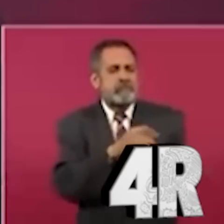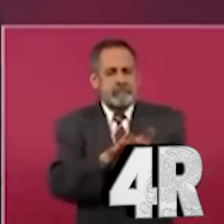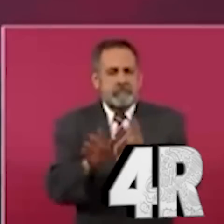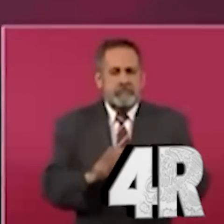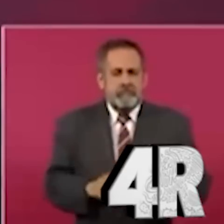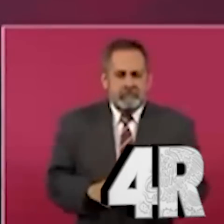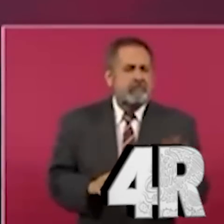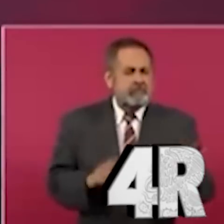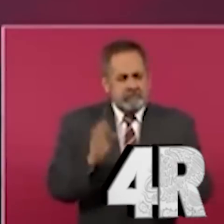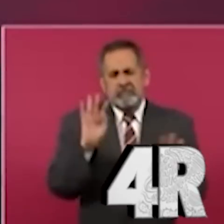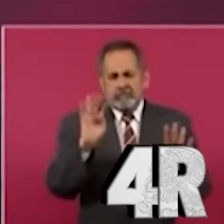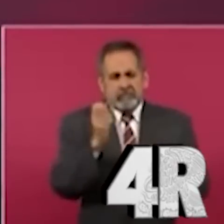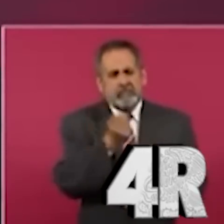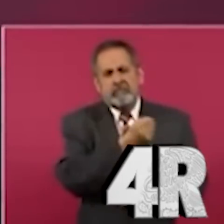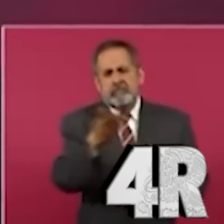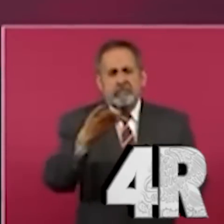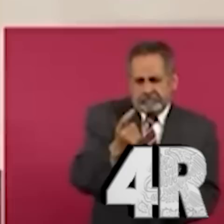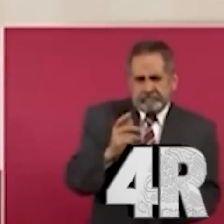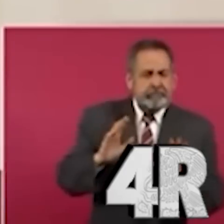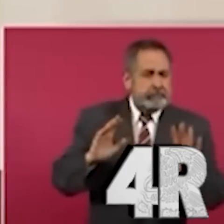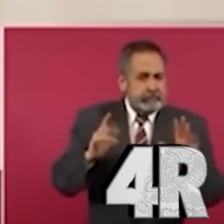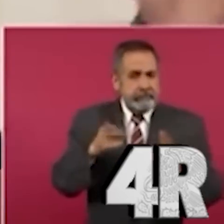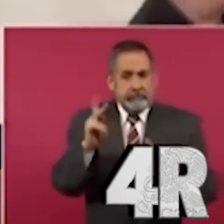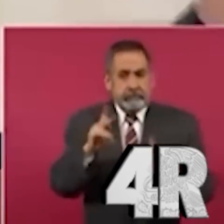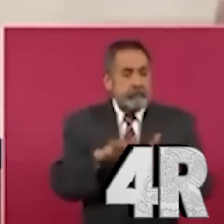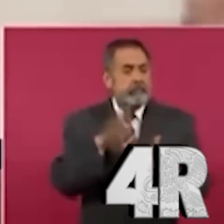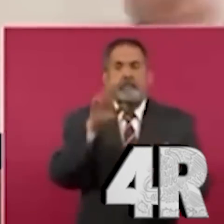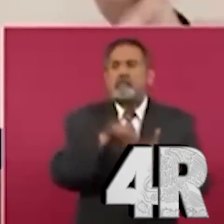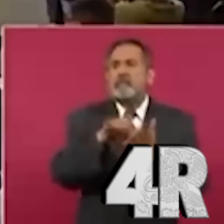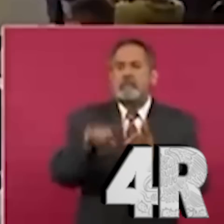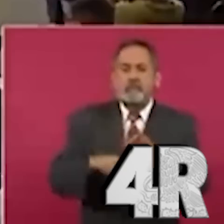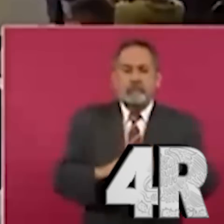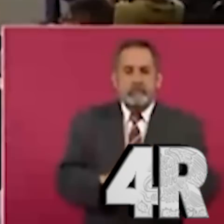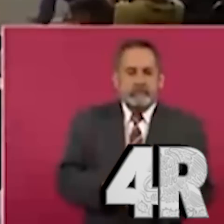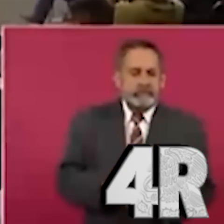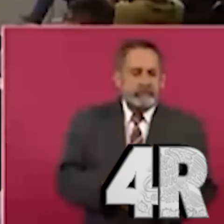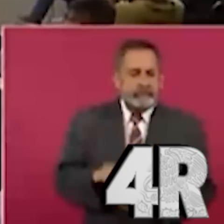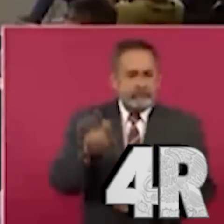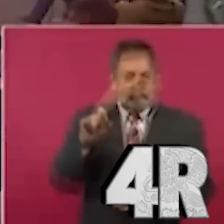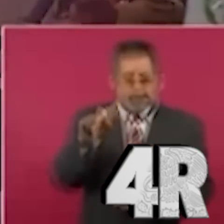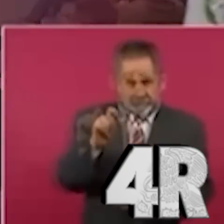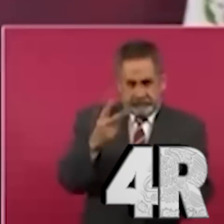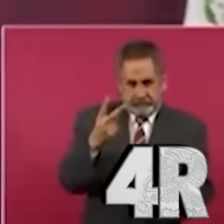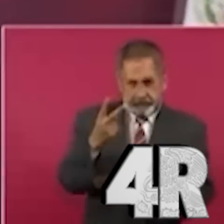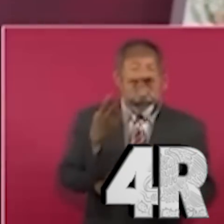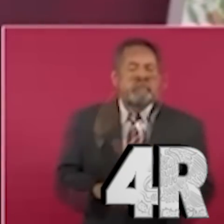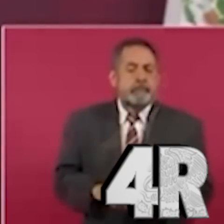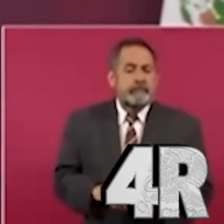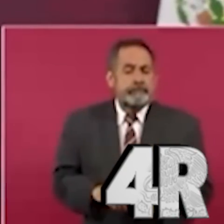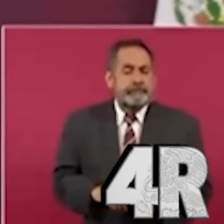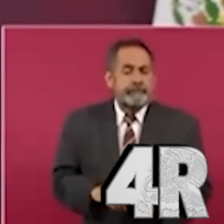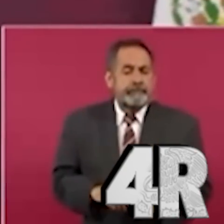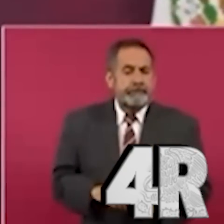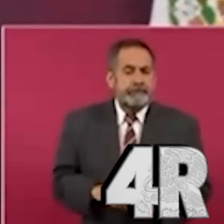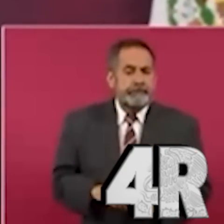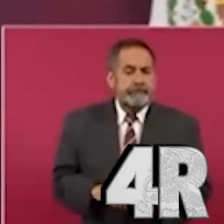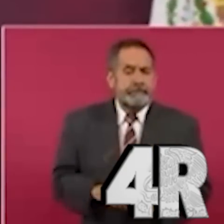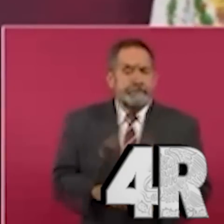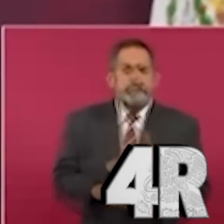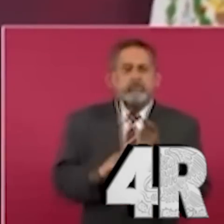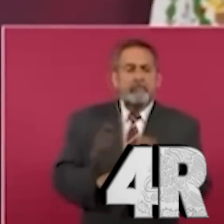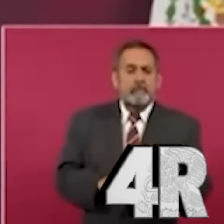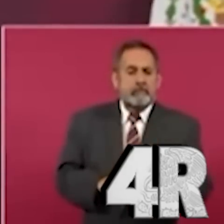bancos responsables, no se puede generalizar. Pero, por ejemplo, hay 22 bancos que hacen las